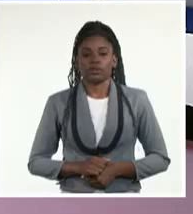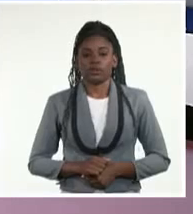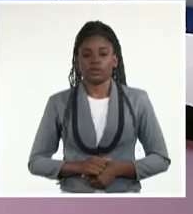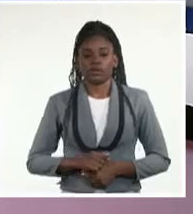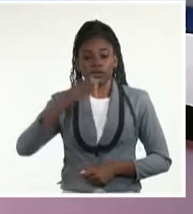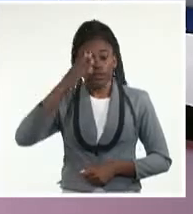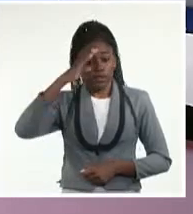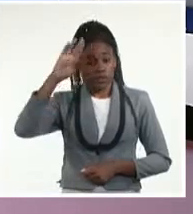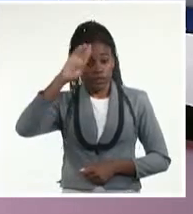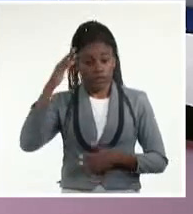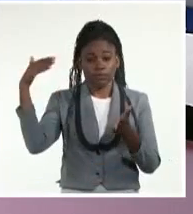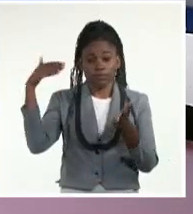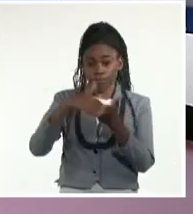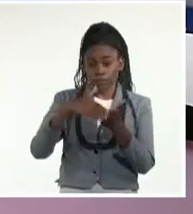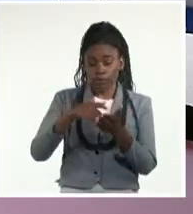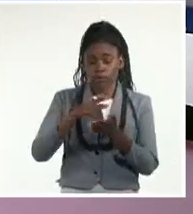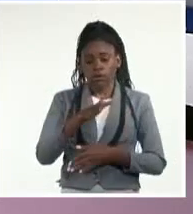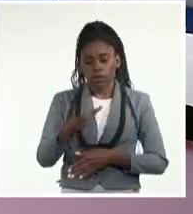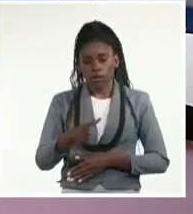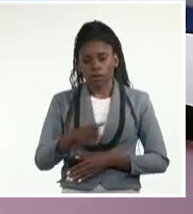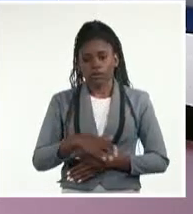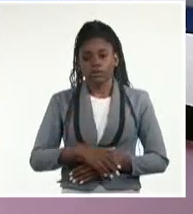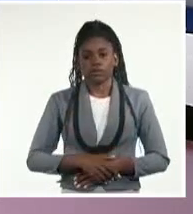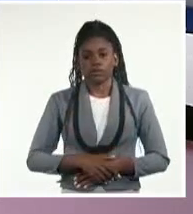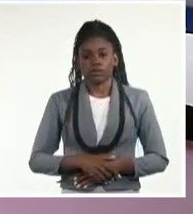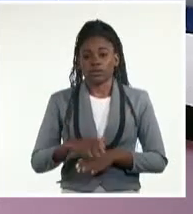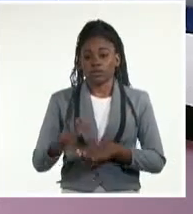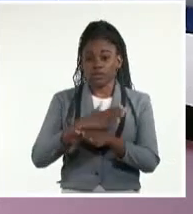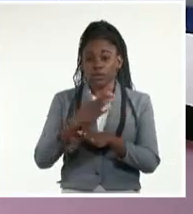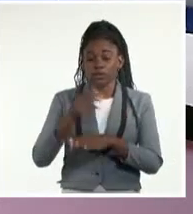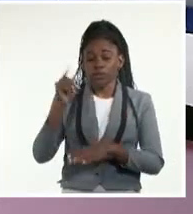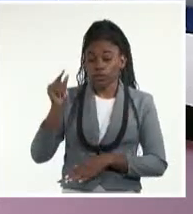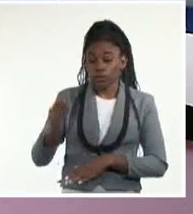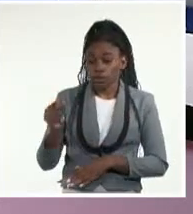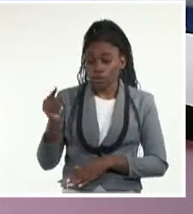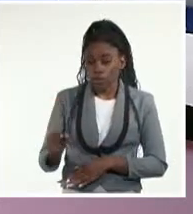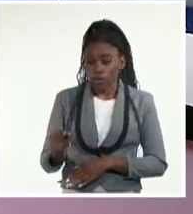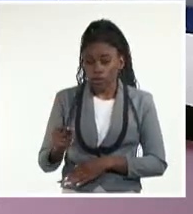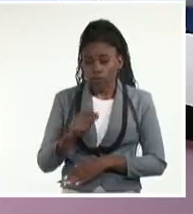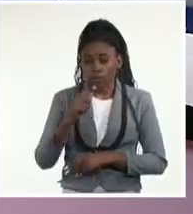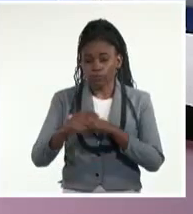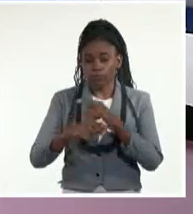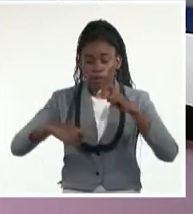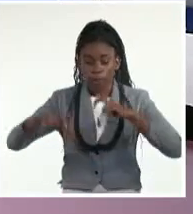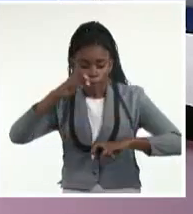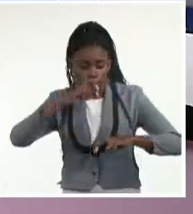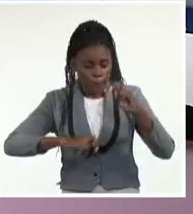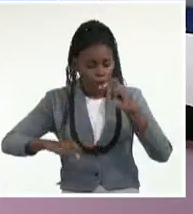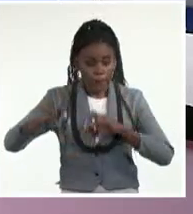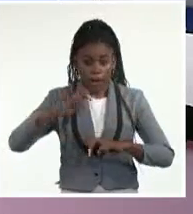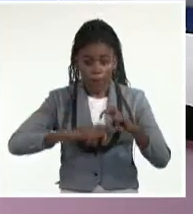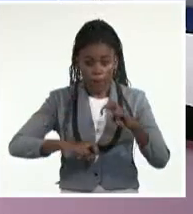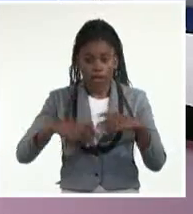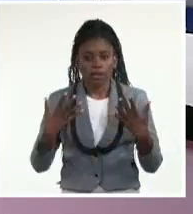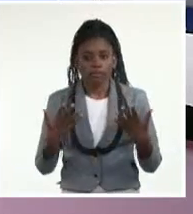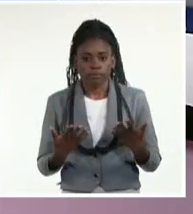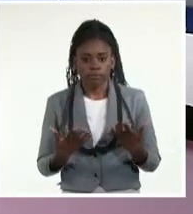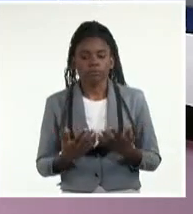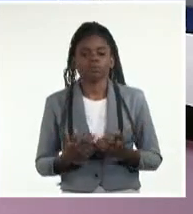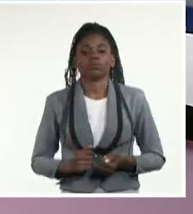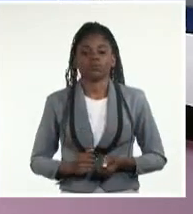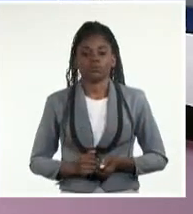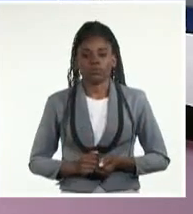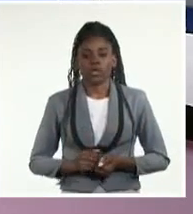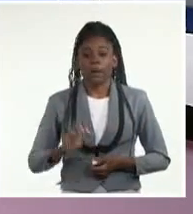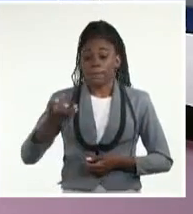cubana. Representantes del fondo, interrogados por la barrister inglesa que lidera la defensa en favor del Banco Nacional de Cuba y la República